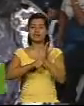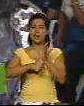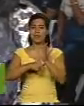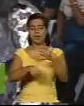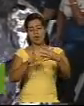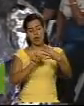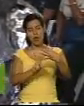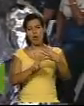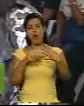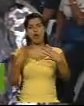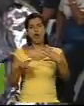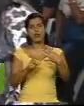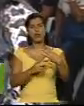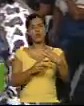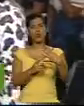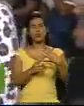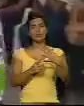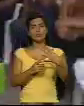conjunto con